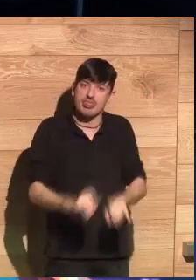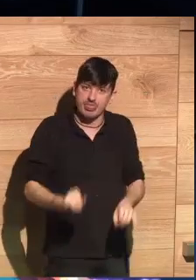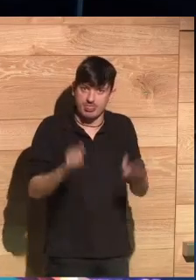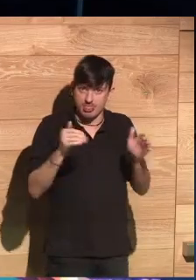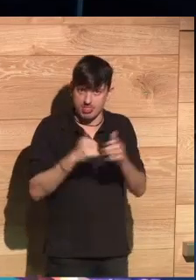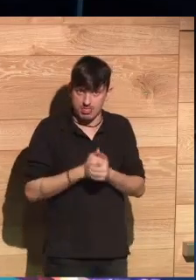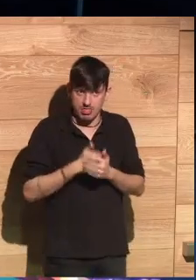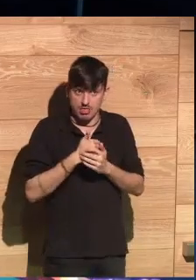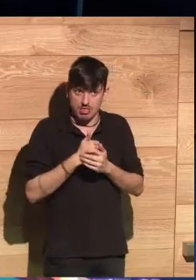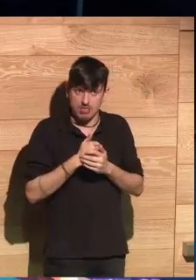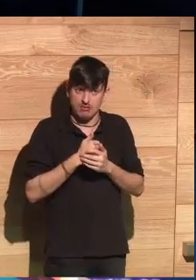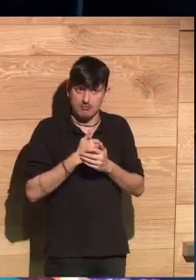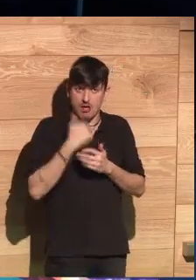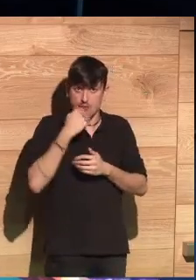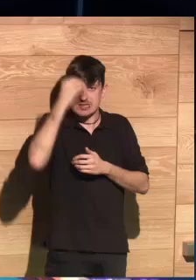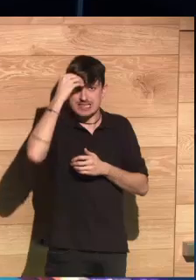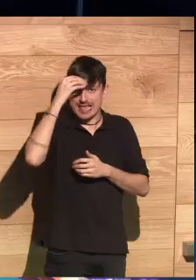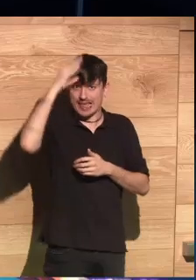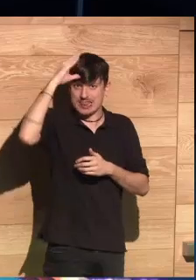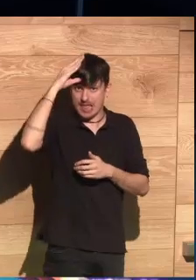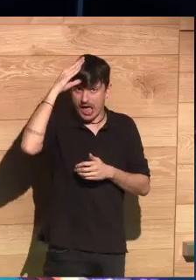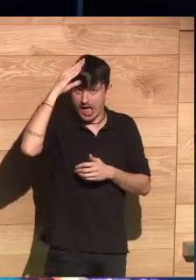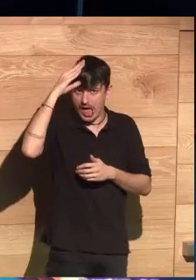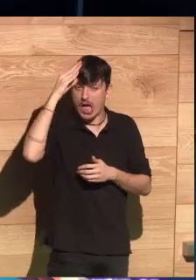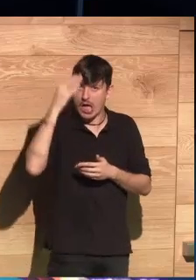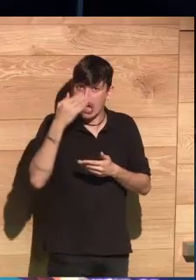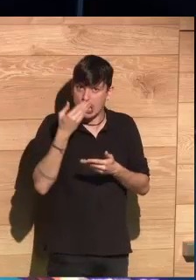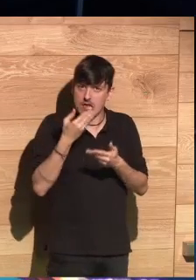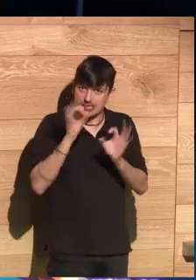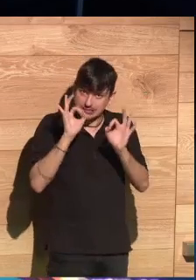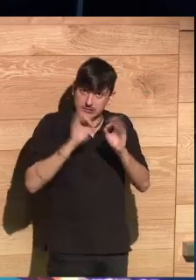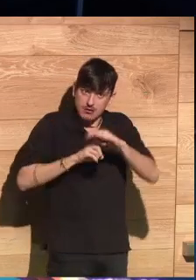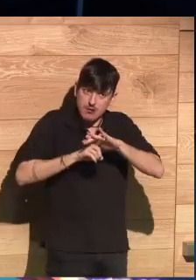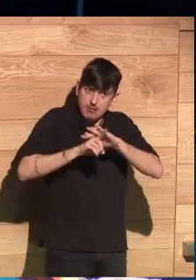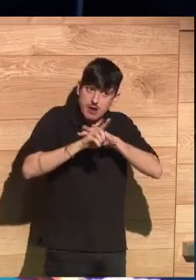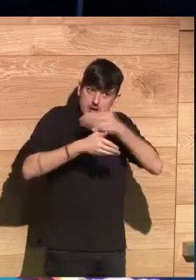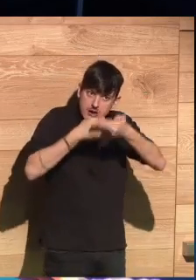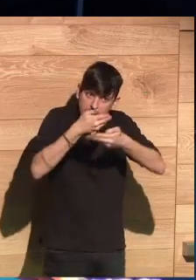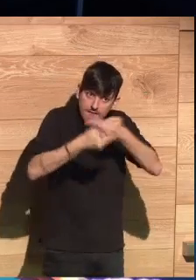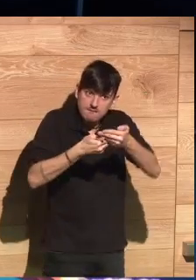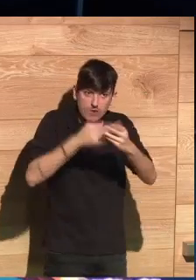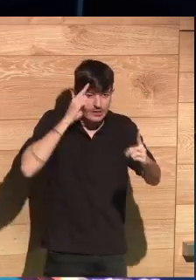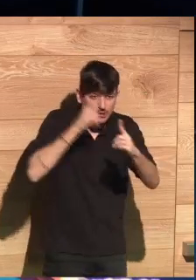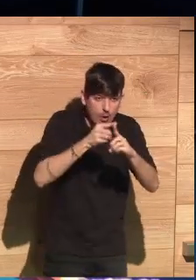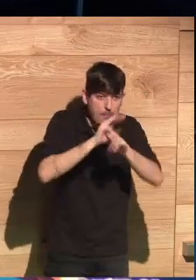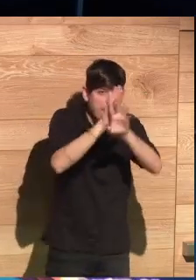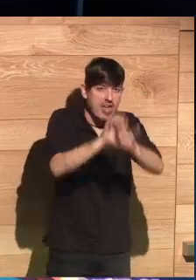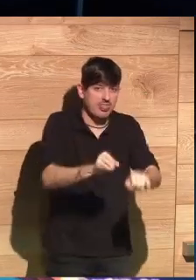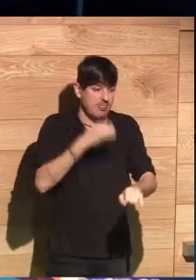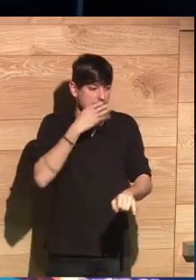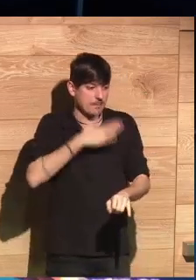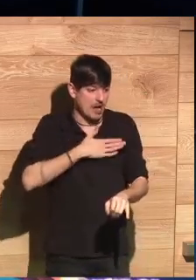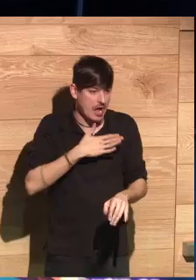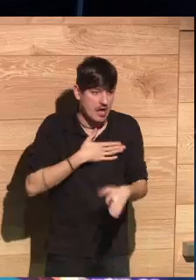de la inteligencia. O sea, que la inteligencia, a medida que evoluciona, tiene que evolucionar al bien, a